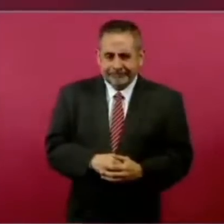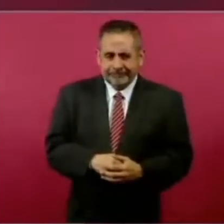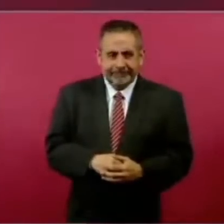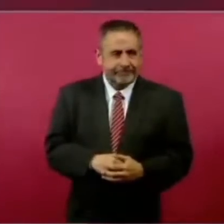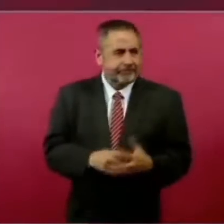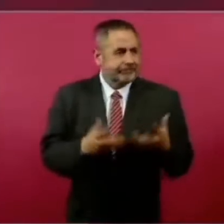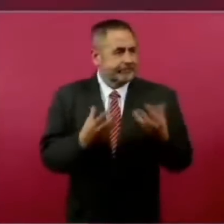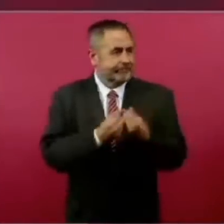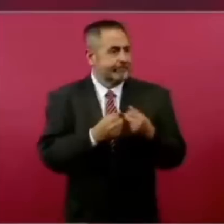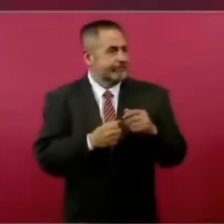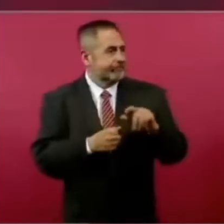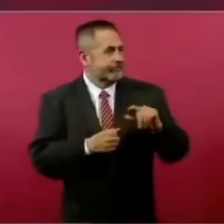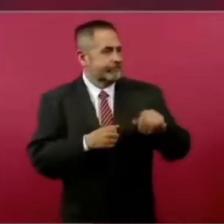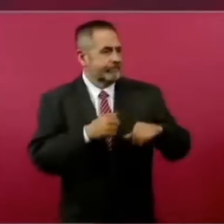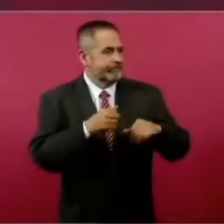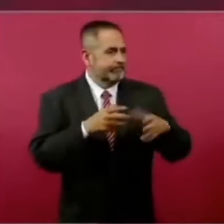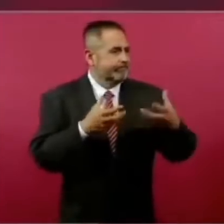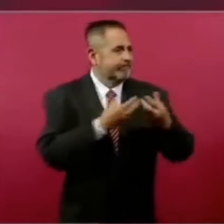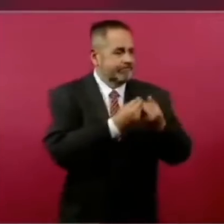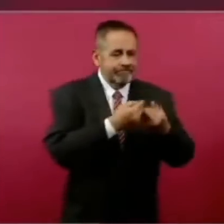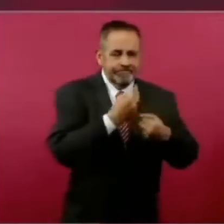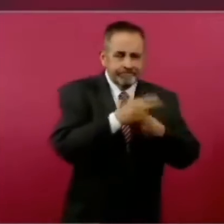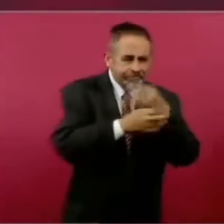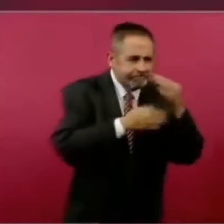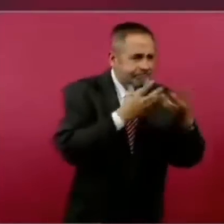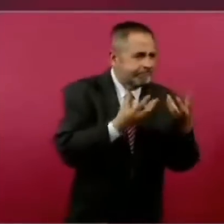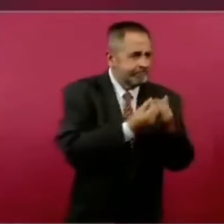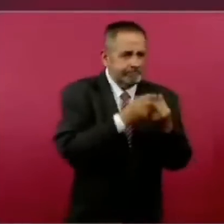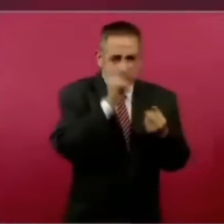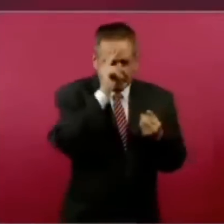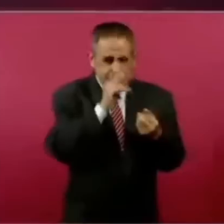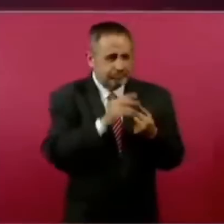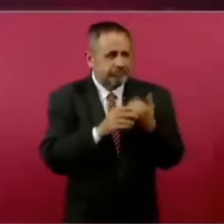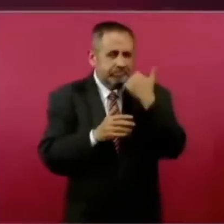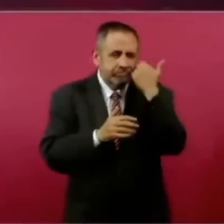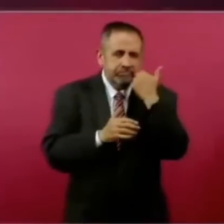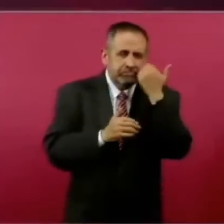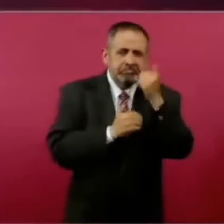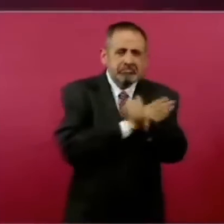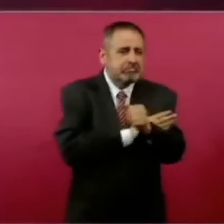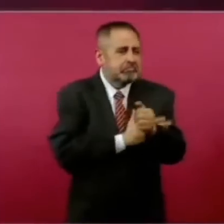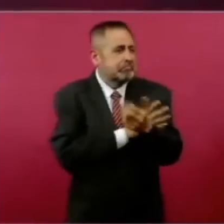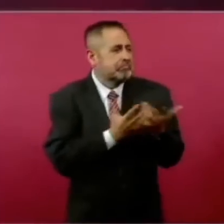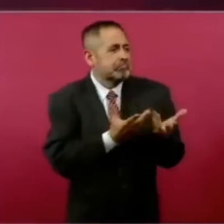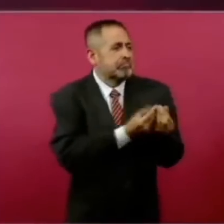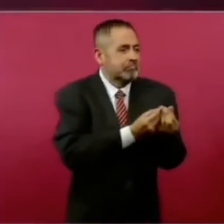medios convencionales, con los intelectuales acomodaticios.